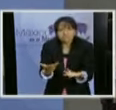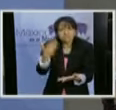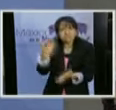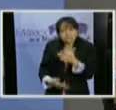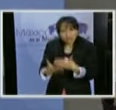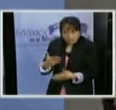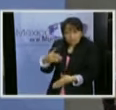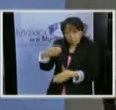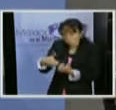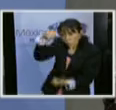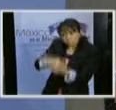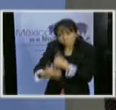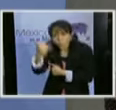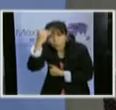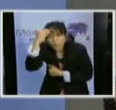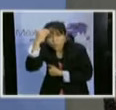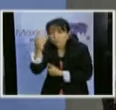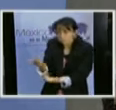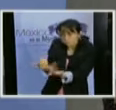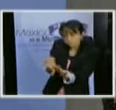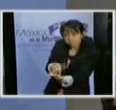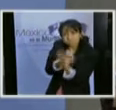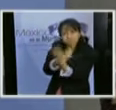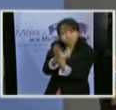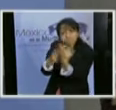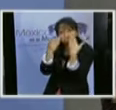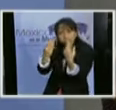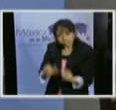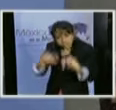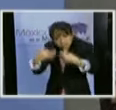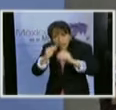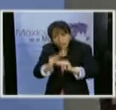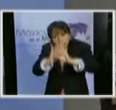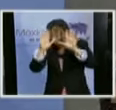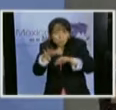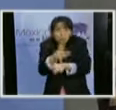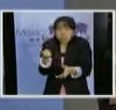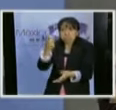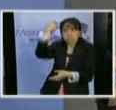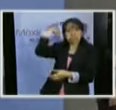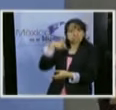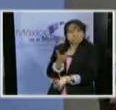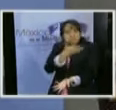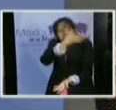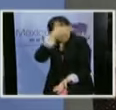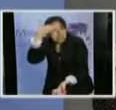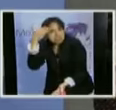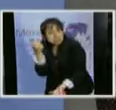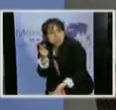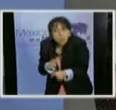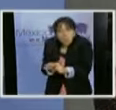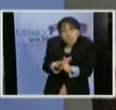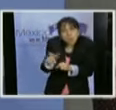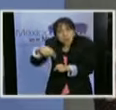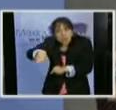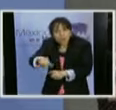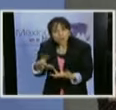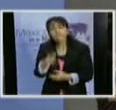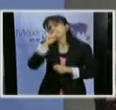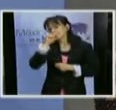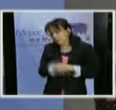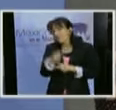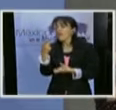sabemos qué es lo que hacen. Nos pidieron informar cuánto dinero gastan y cuántas personas están involucradas